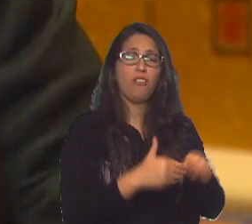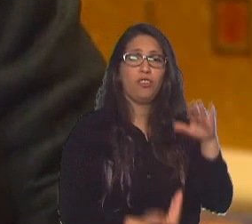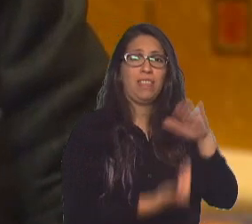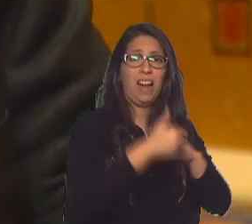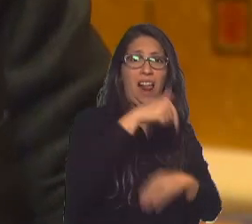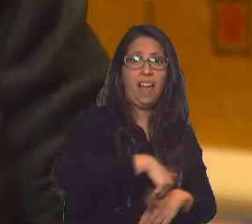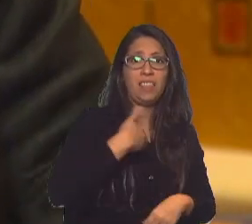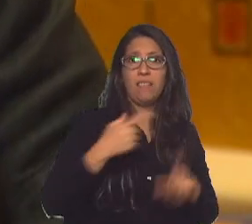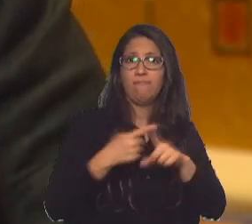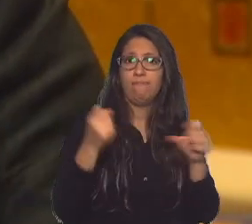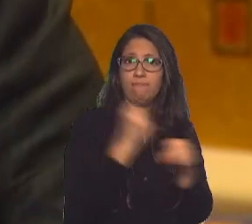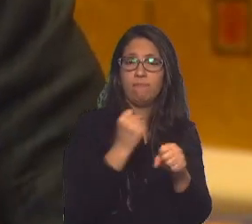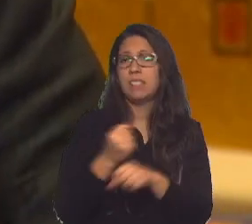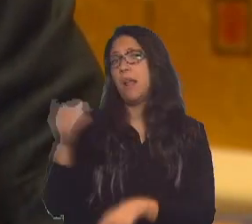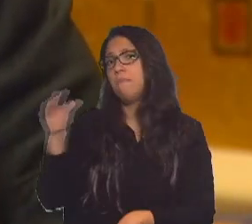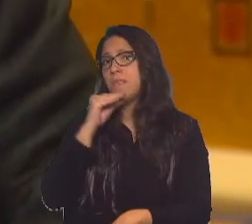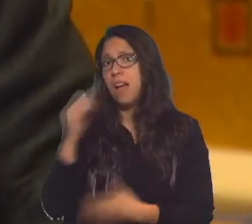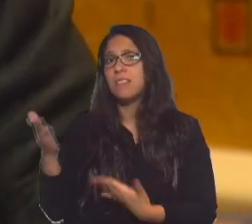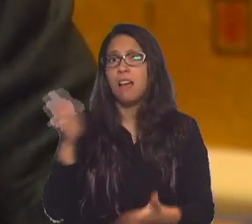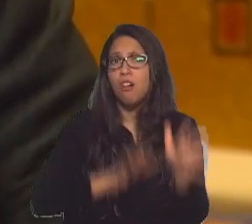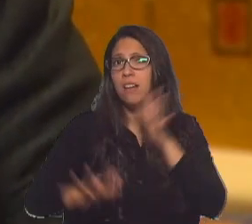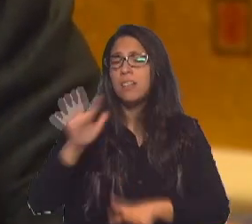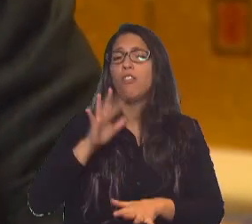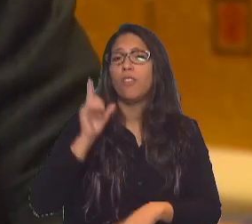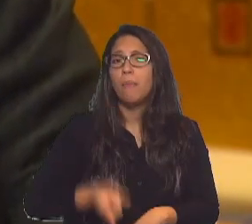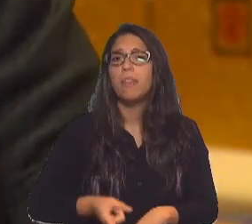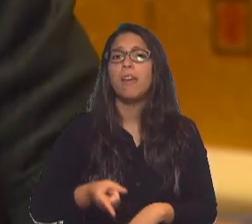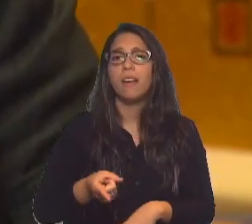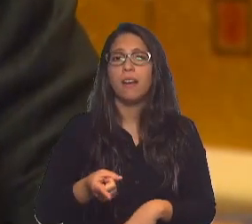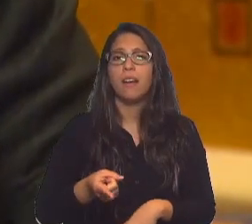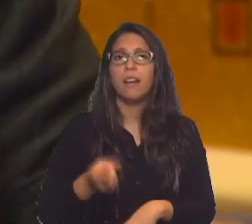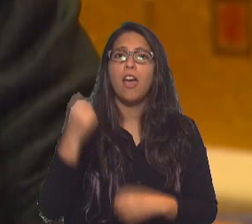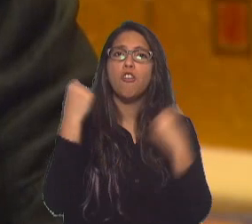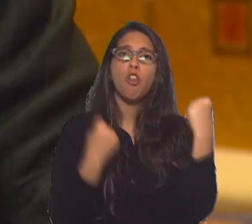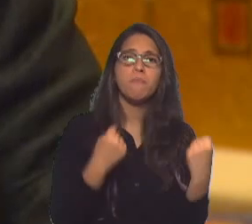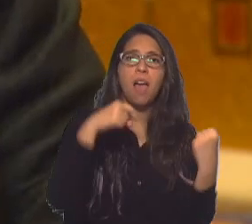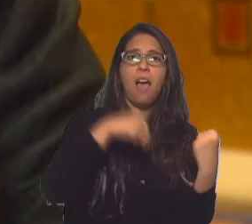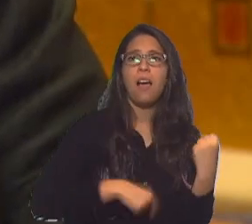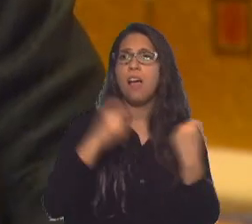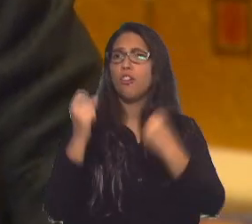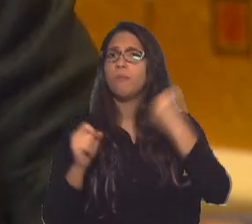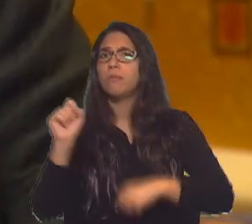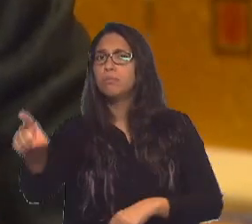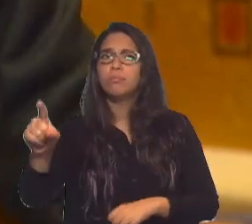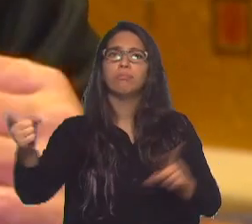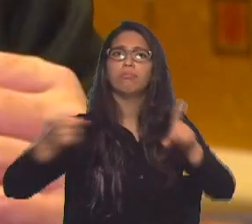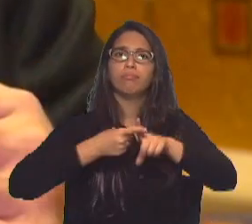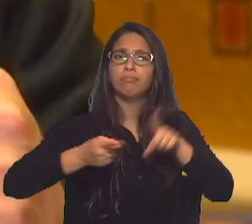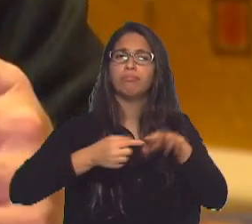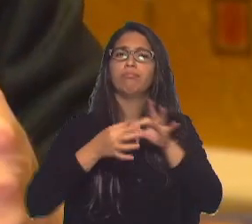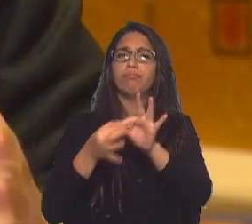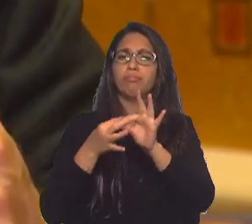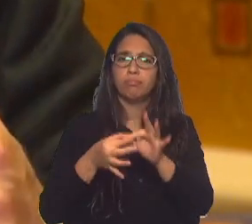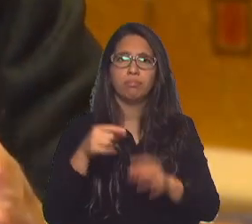Sergio, ordenando lo que tiene que ver con el área de economía que a él lo afecta.